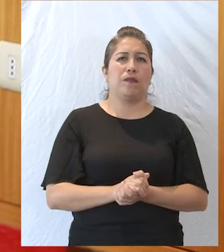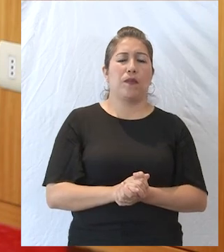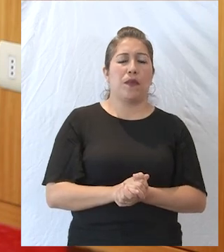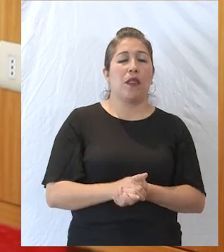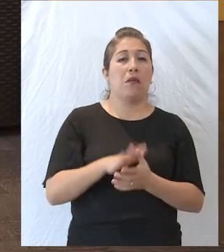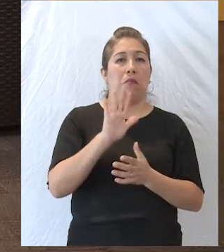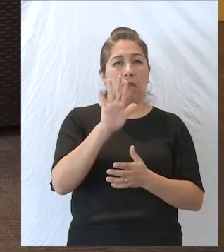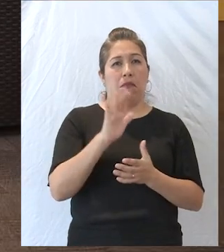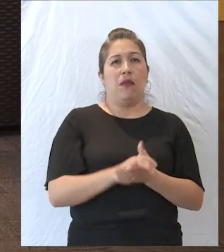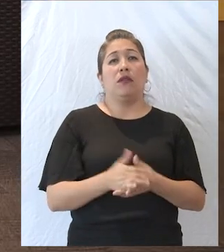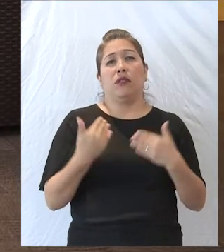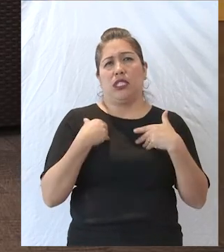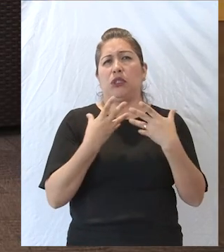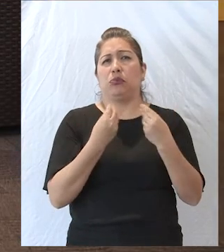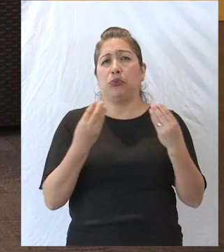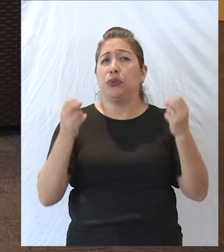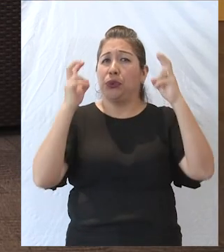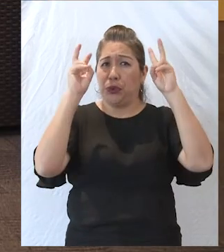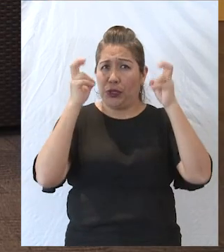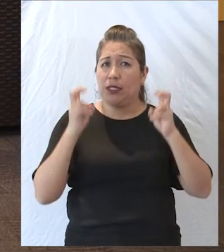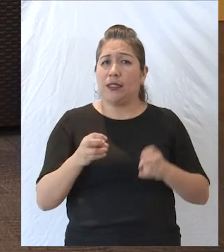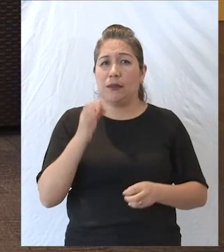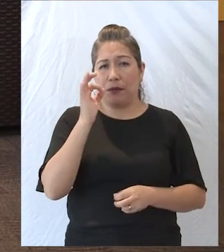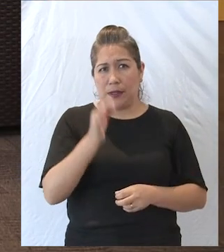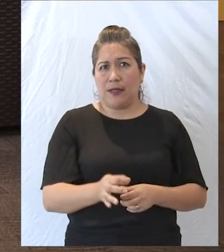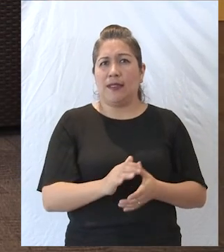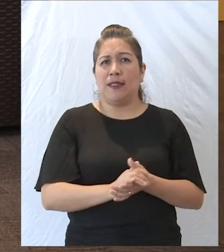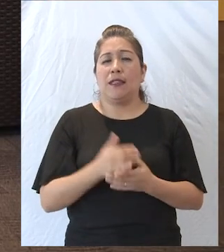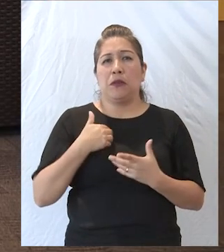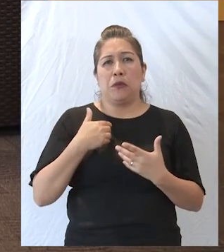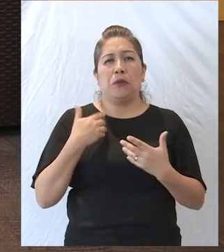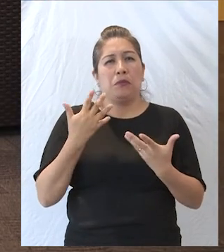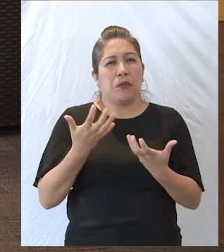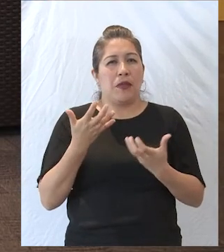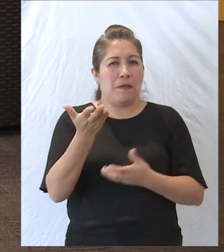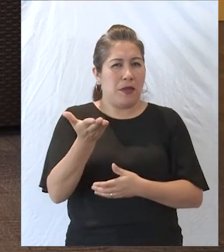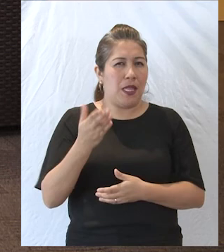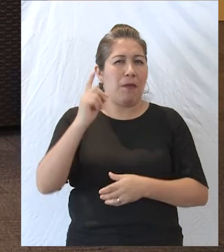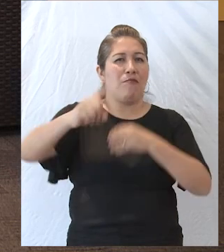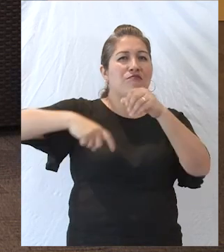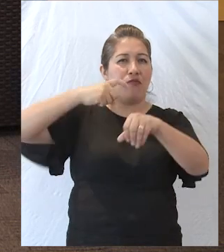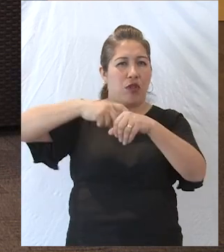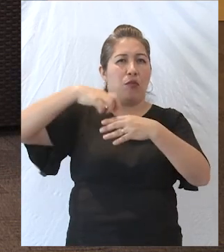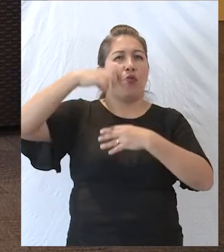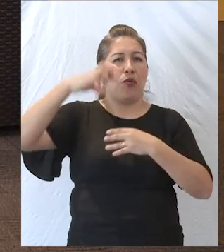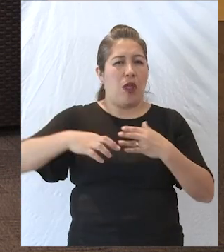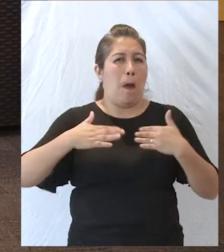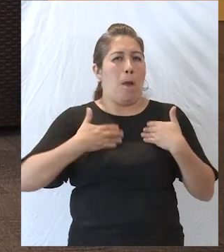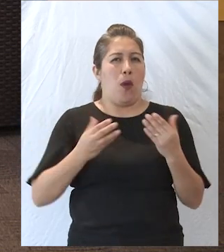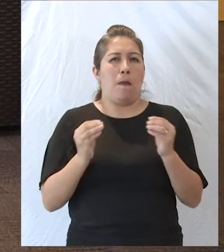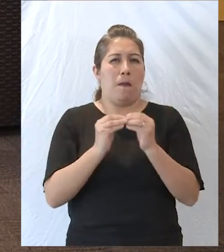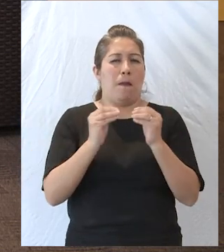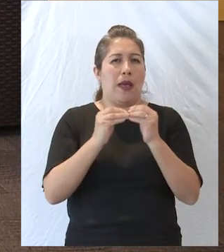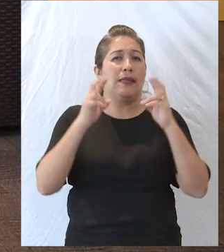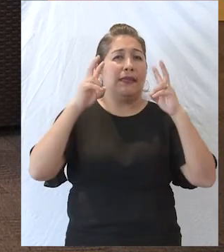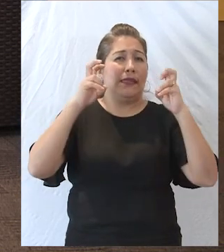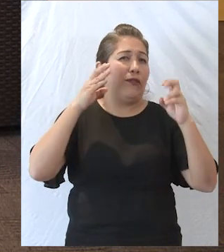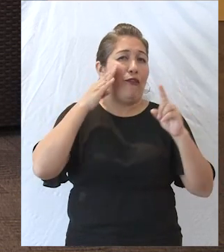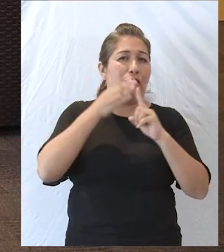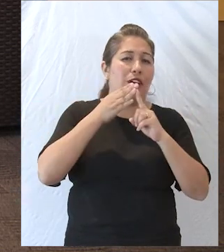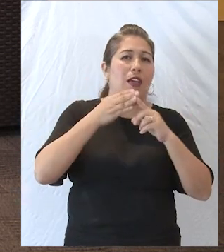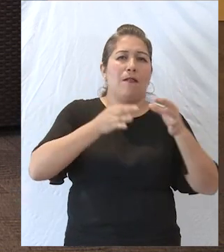así en es. ese sentido, ¿no? Tenemos muchos temas por tratar. Lo invito para un siguiente programa poder ampliar muchos